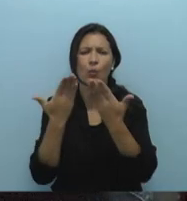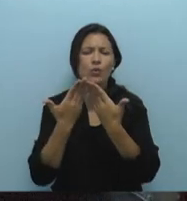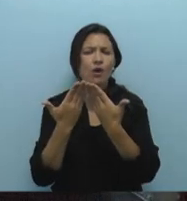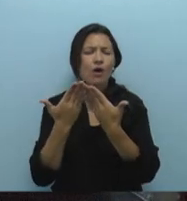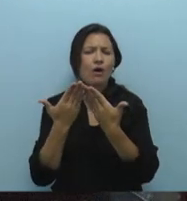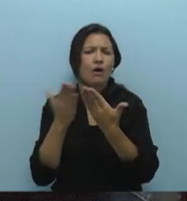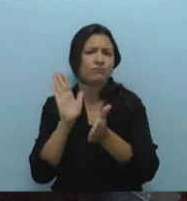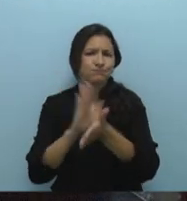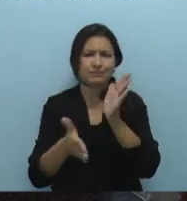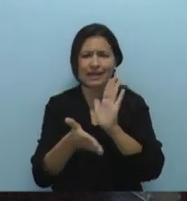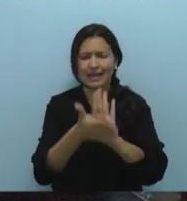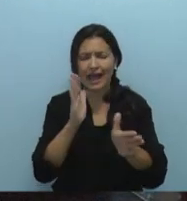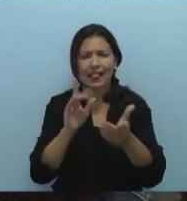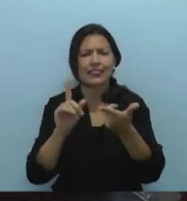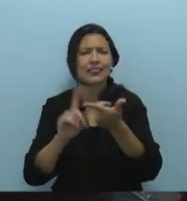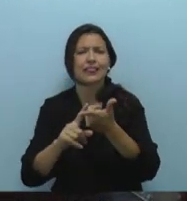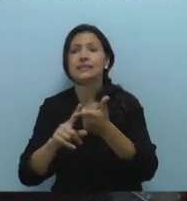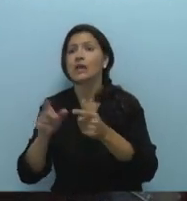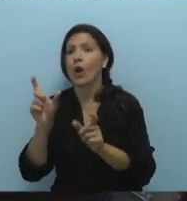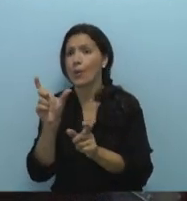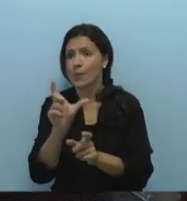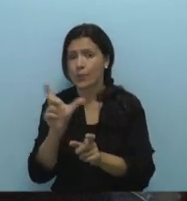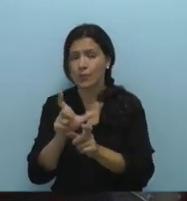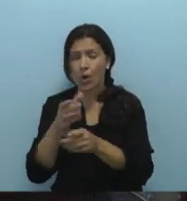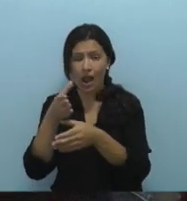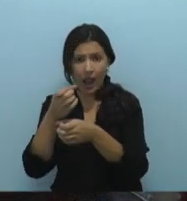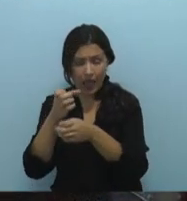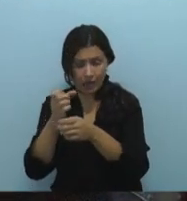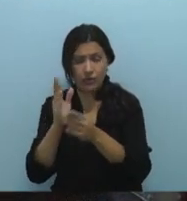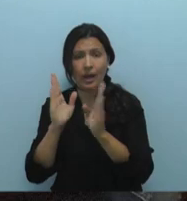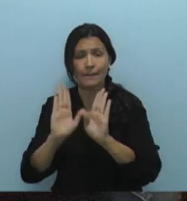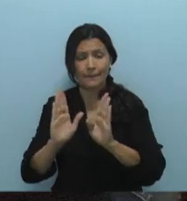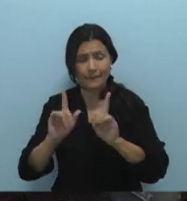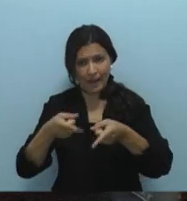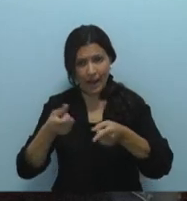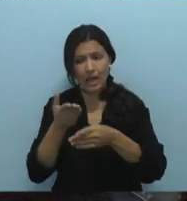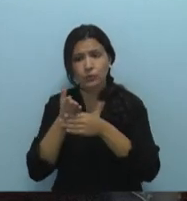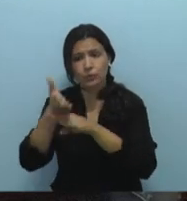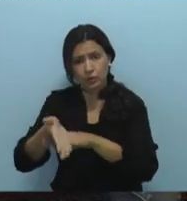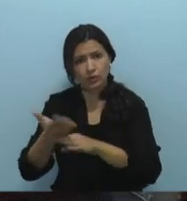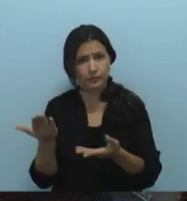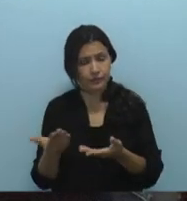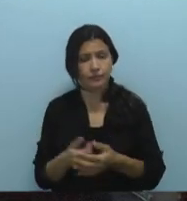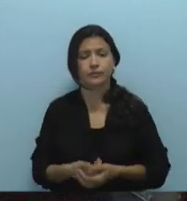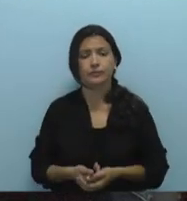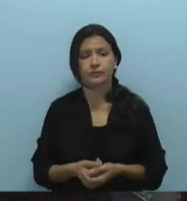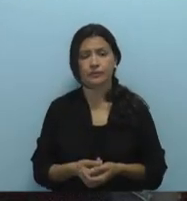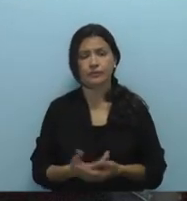boleto educativo ayudaron y mucho al acceso a la universidad. Por supuesto que todavía falta, y